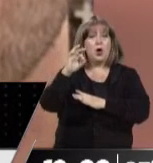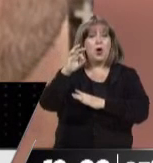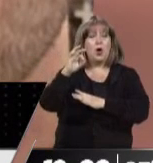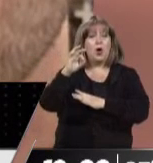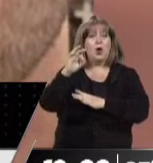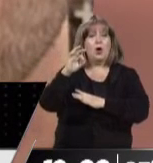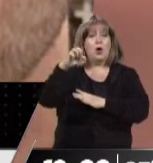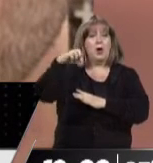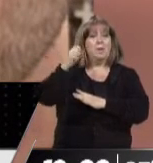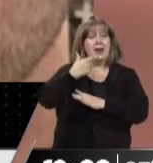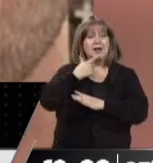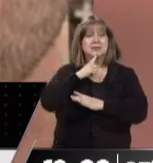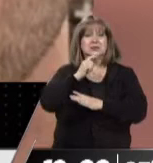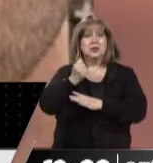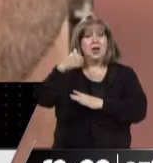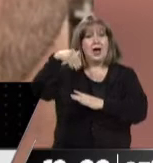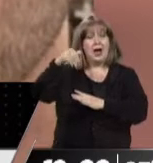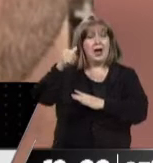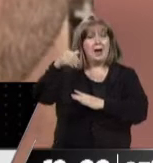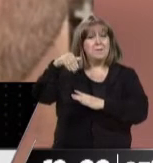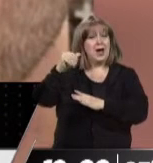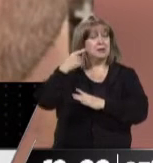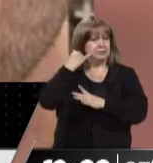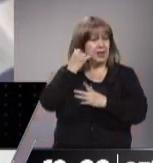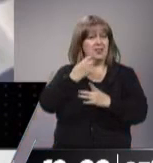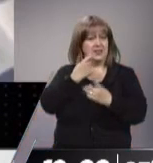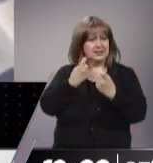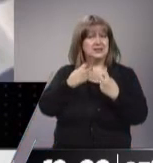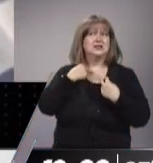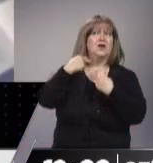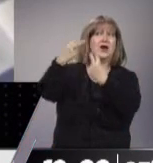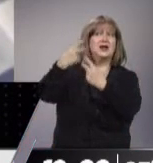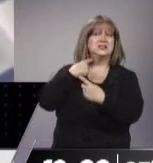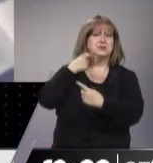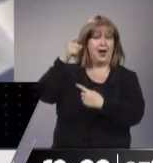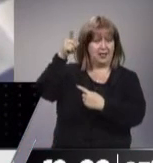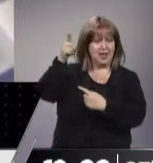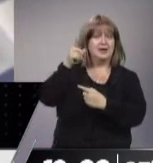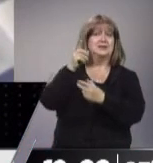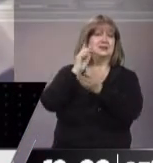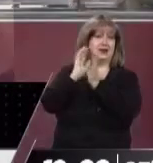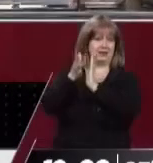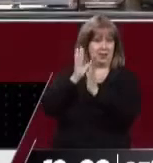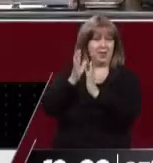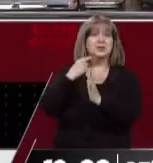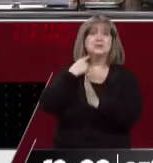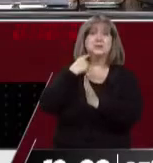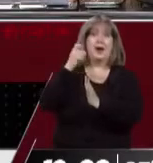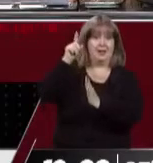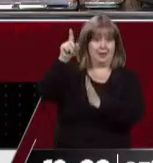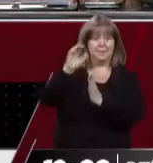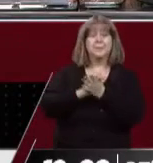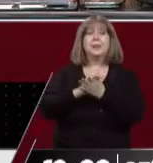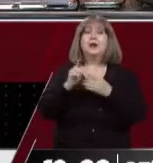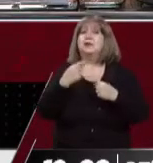neuroblastopama, así se llama la enfermedad, y es por eso que necesita viajar a España. Bueno, vamos, está en contacto con nosotros para contarnos también